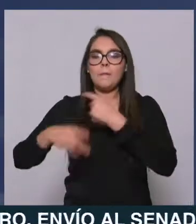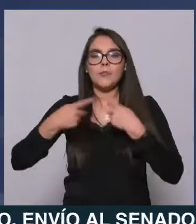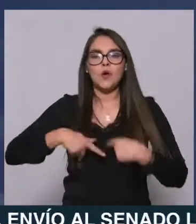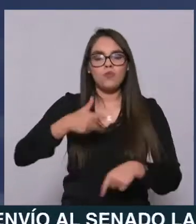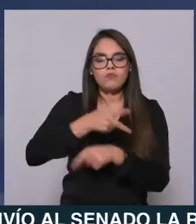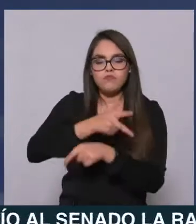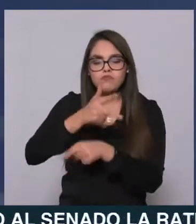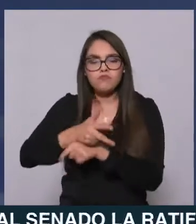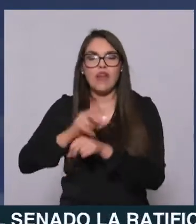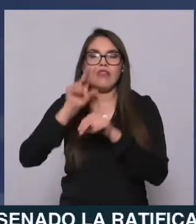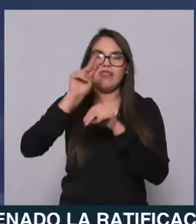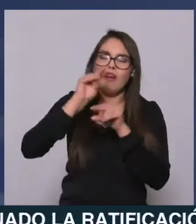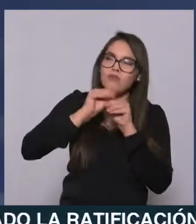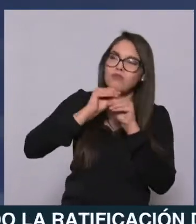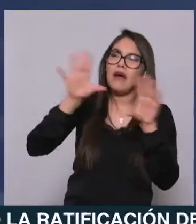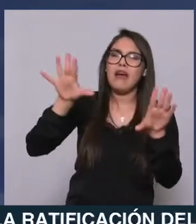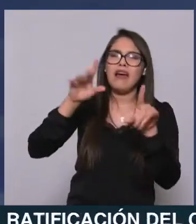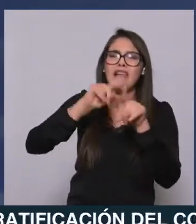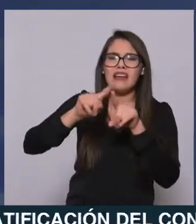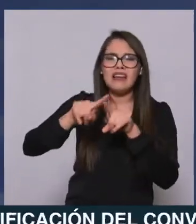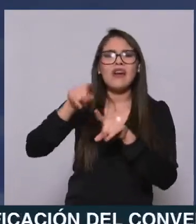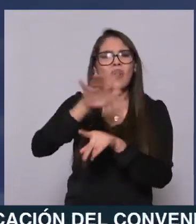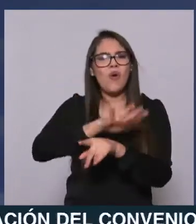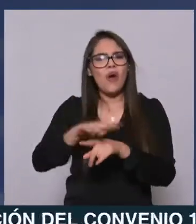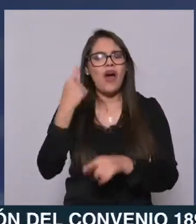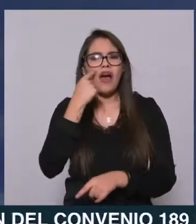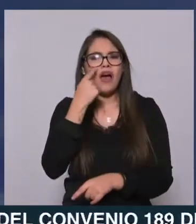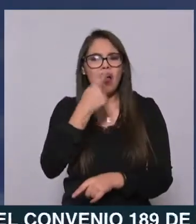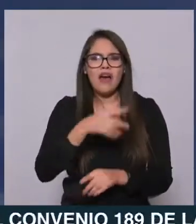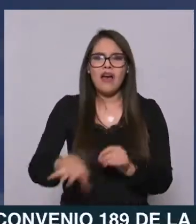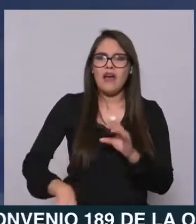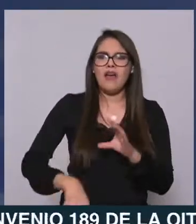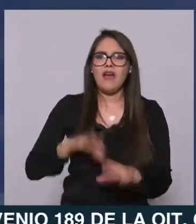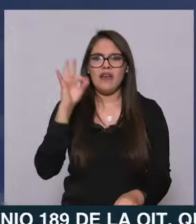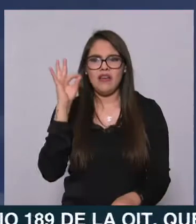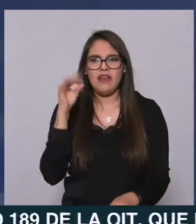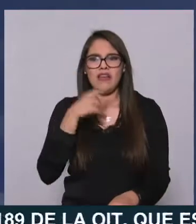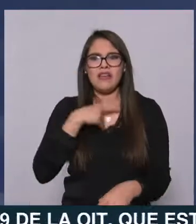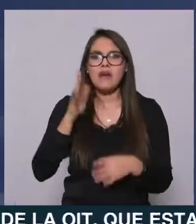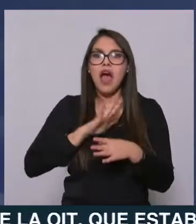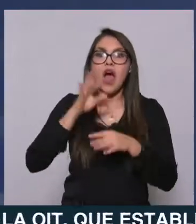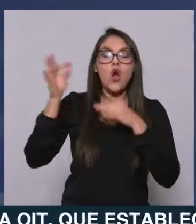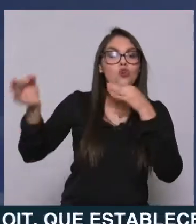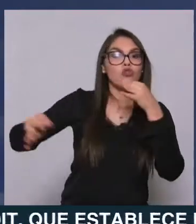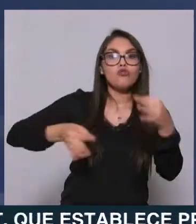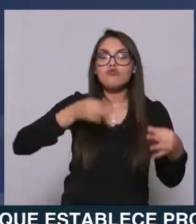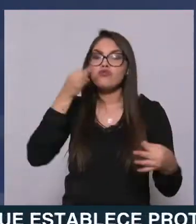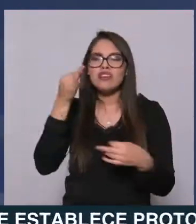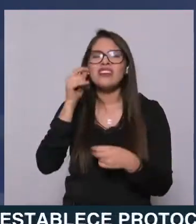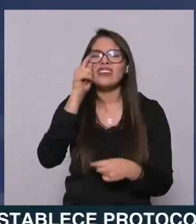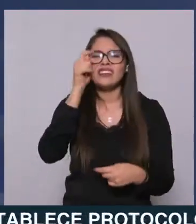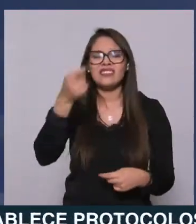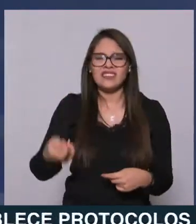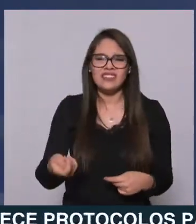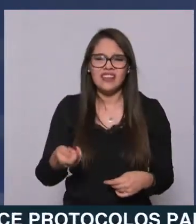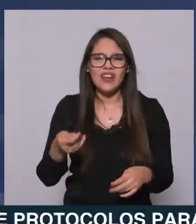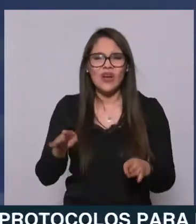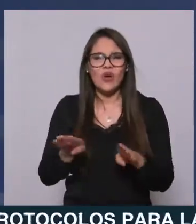su responsabilidad. ¿Qué están eligiendo para dar noticia, para dar nota? O sea, ¿cómo